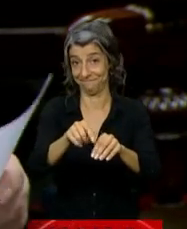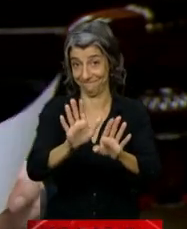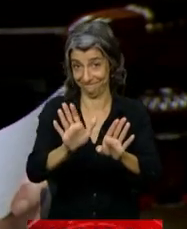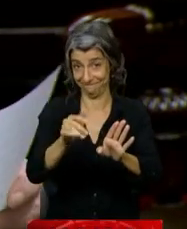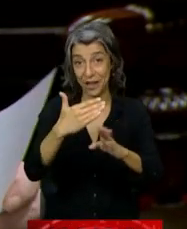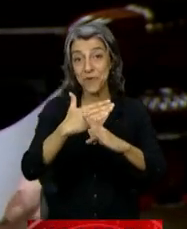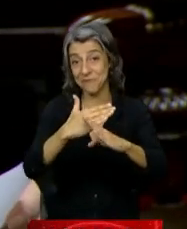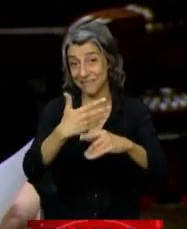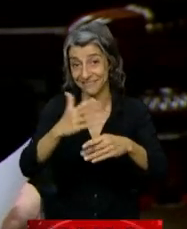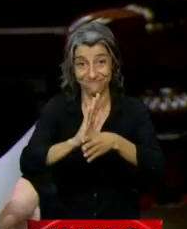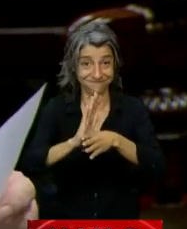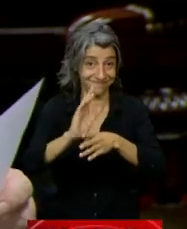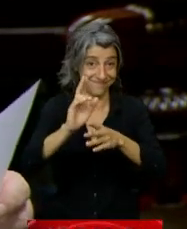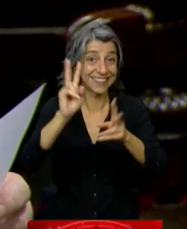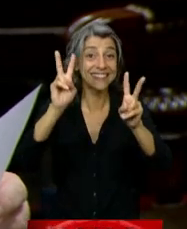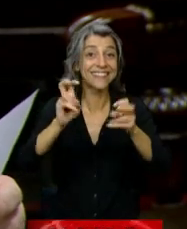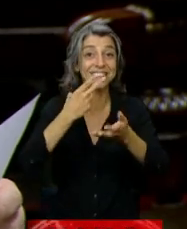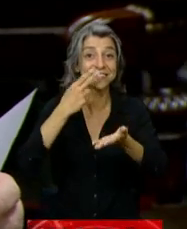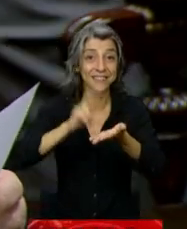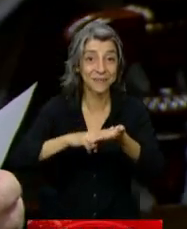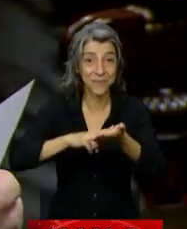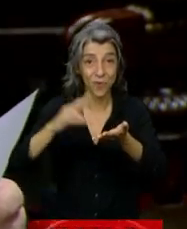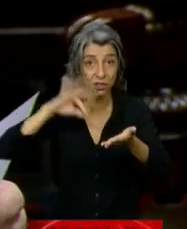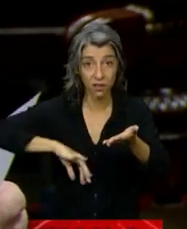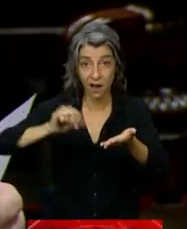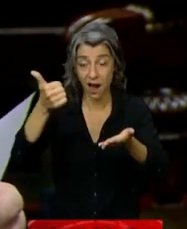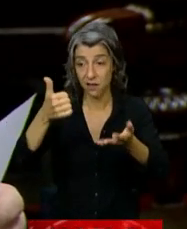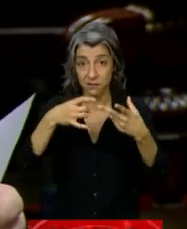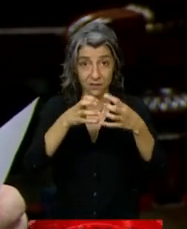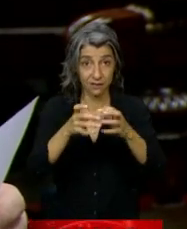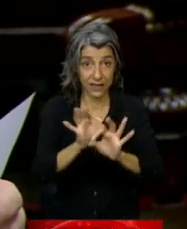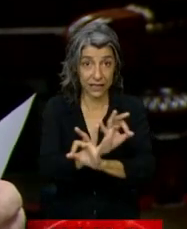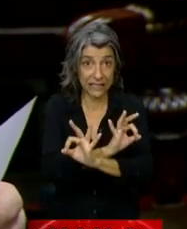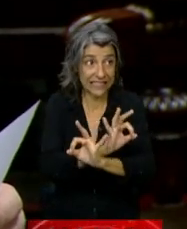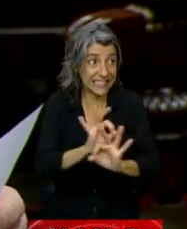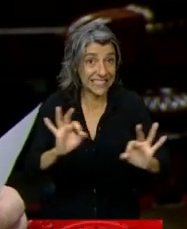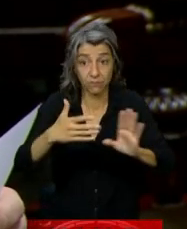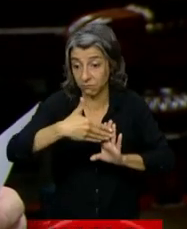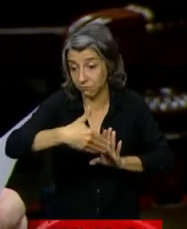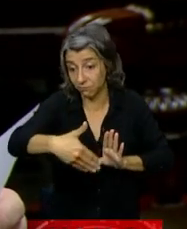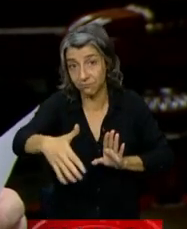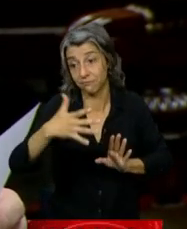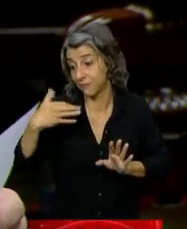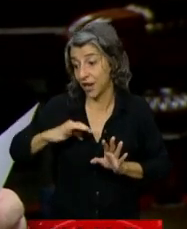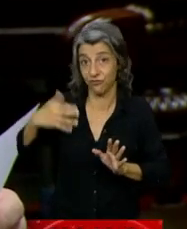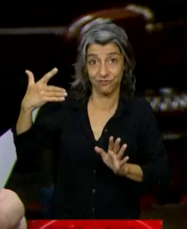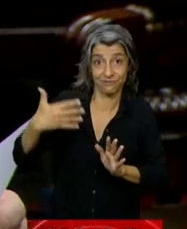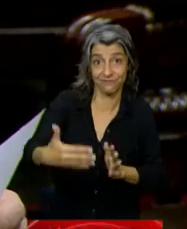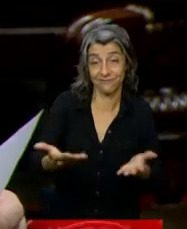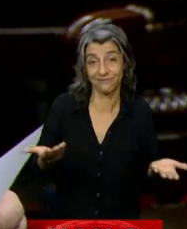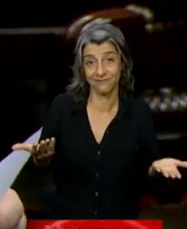tema del impuesto a las ganancias para el Poder Judicial. La Constitución Nacional tiene razón, señor